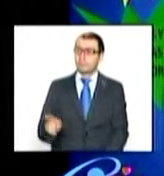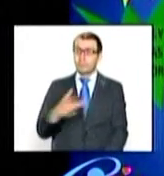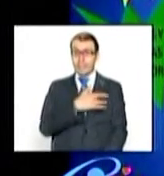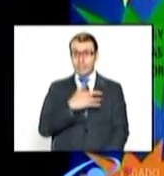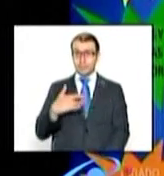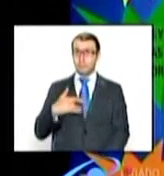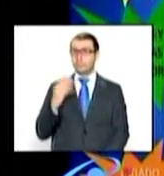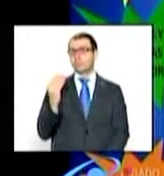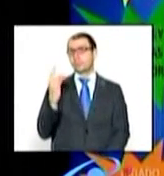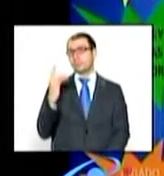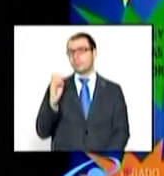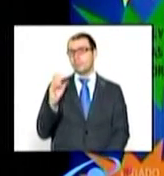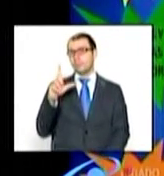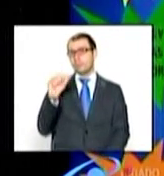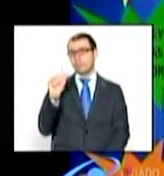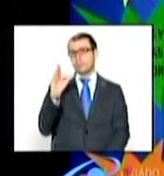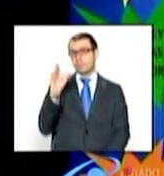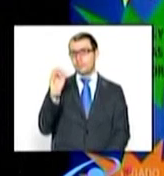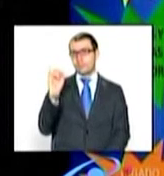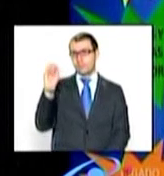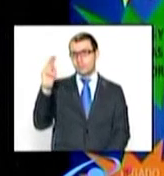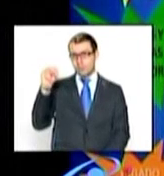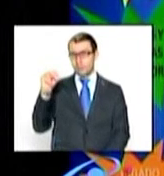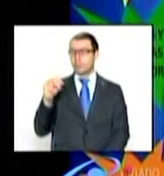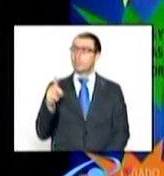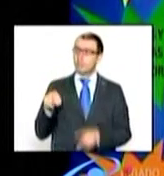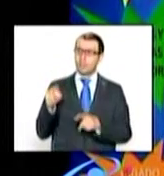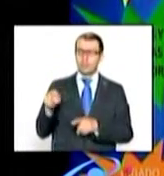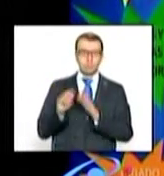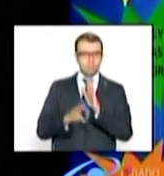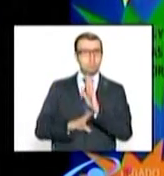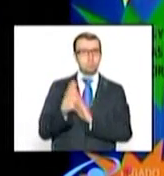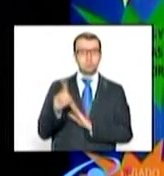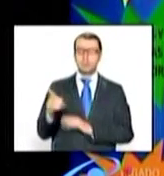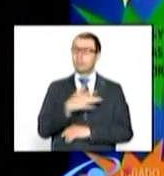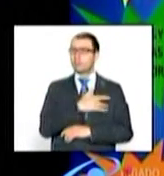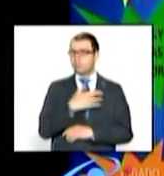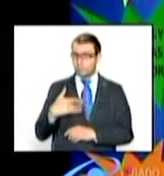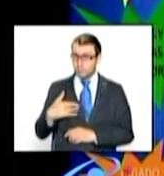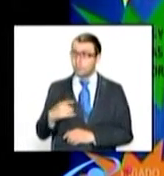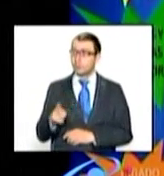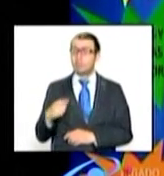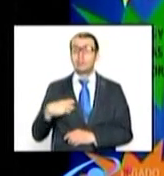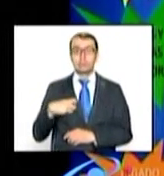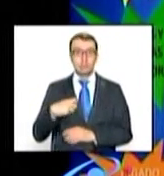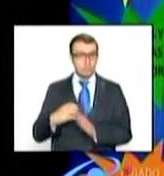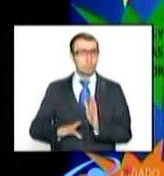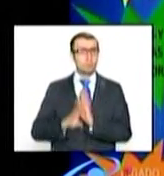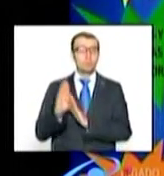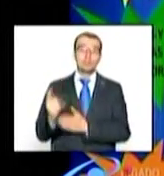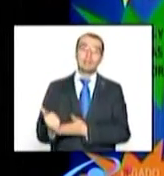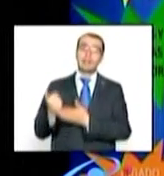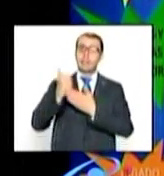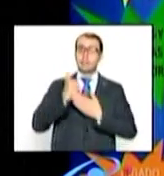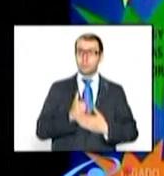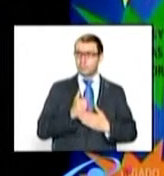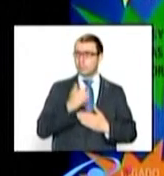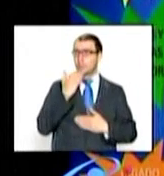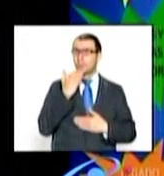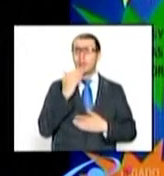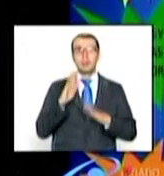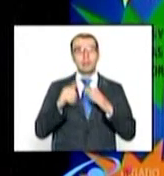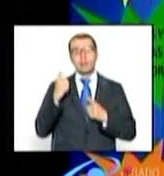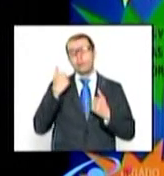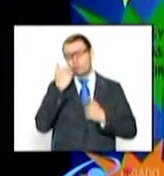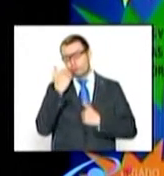es una terapia que es también muy interesante, es una terapia muy avanzada y que tiene efectos muy buenos a nivel de, sobre todo, la intoxicación crónica